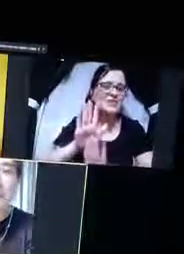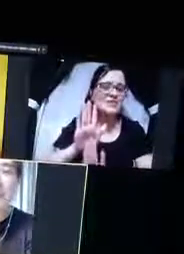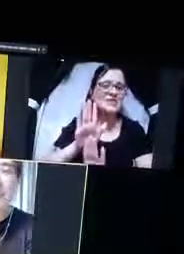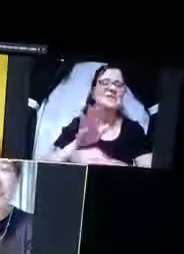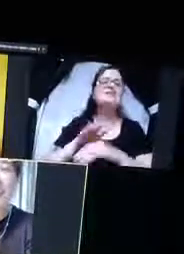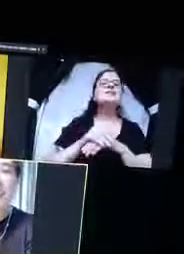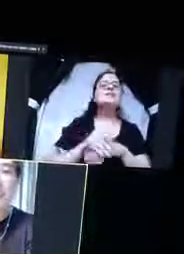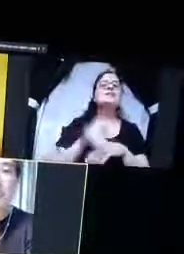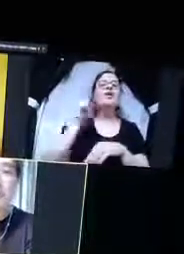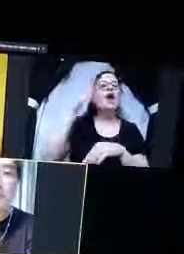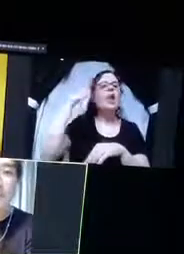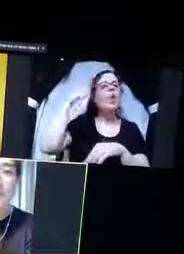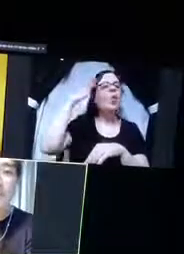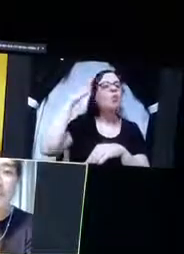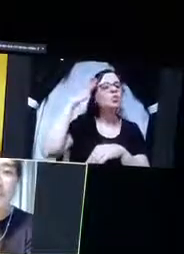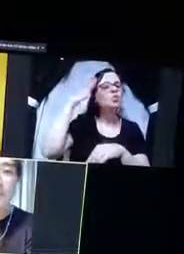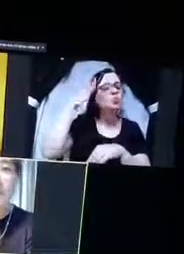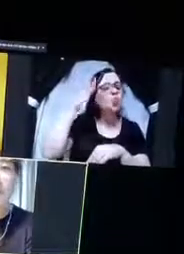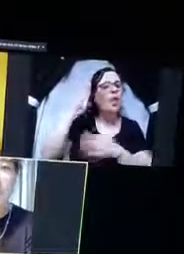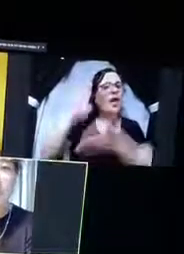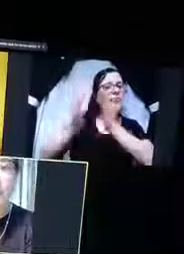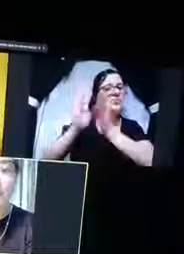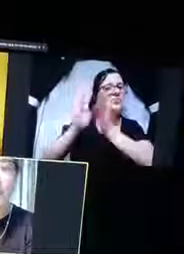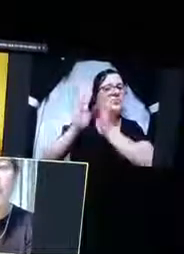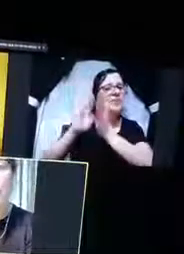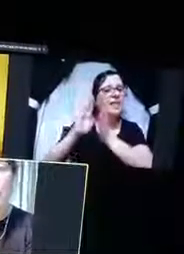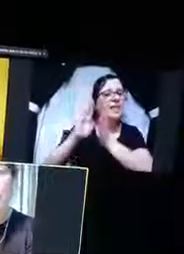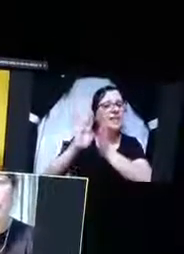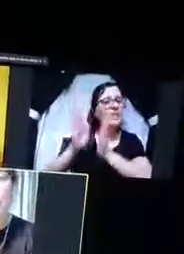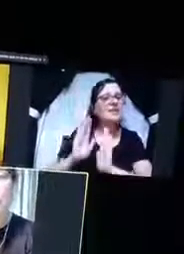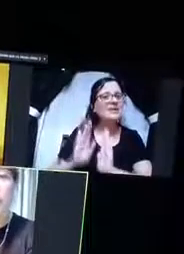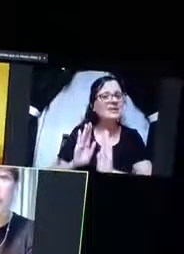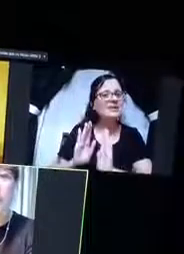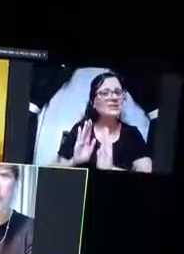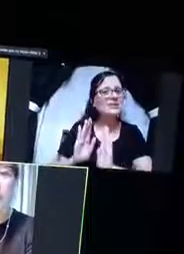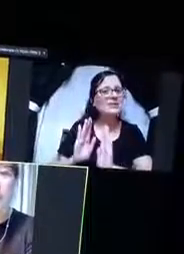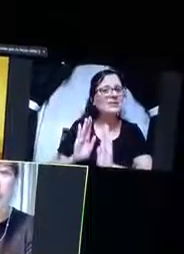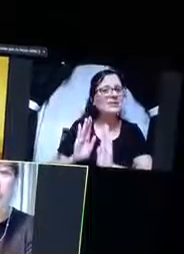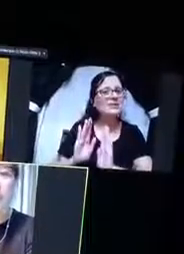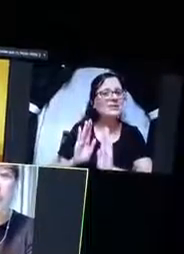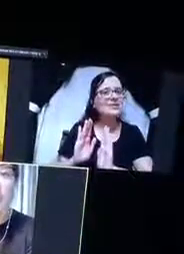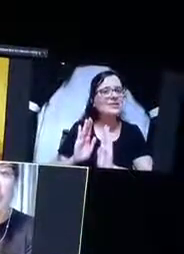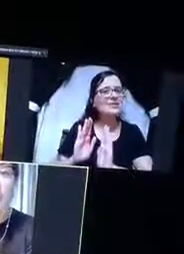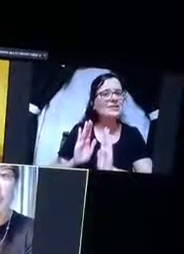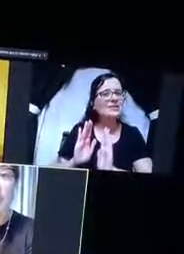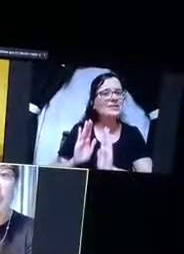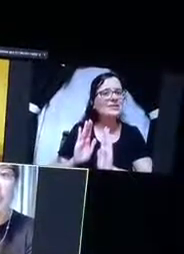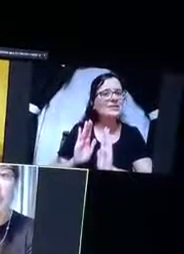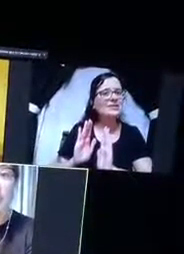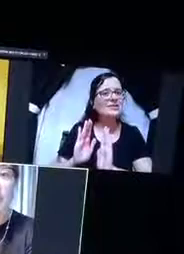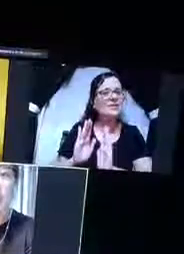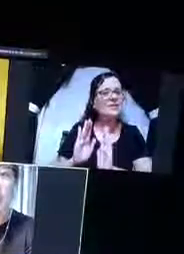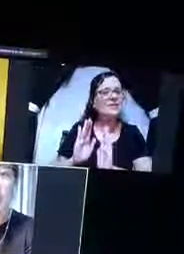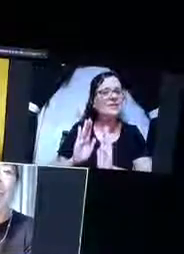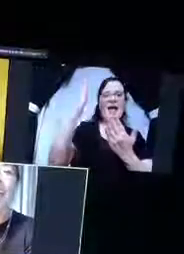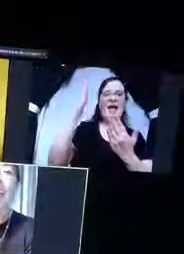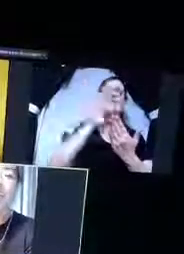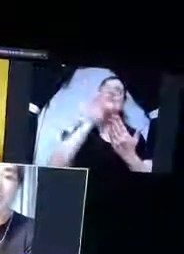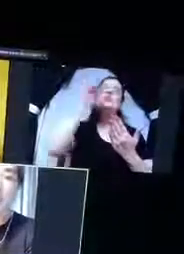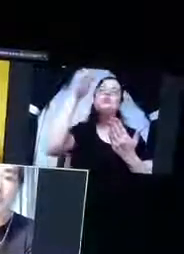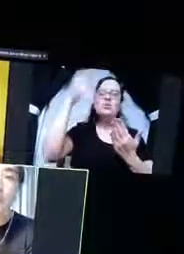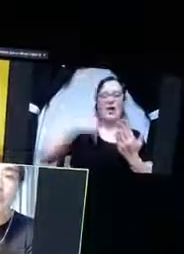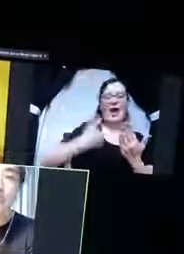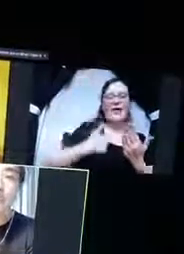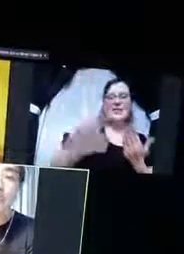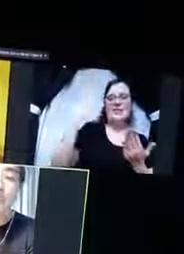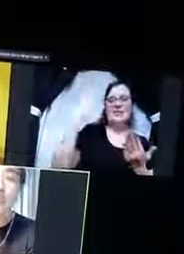contarnos cómo es esta cultura no terapéutica en Estados Unidos a comparación de cómo la estamos haciendo. Bueno, en este caso en